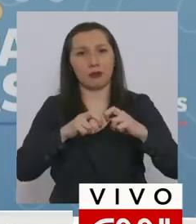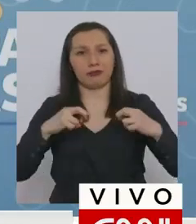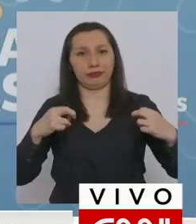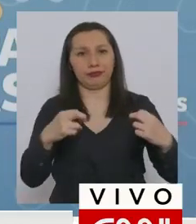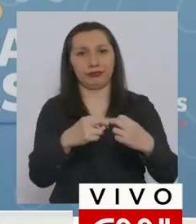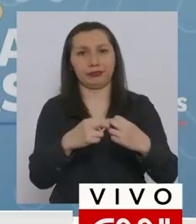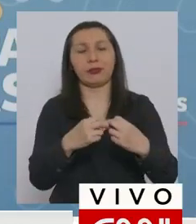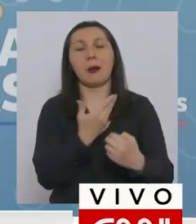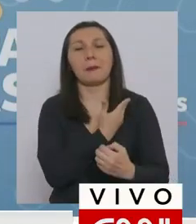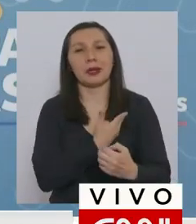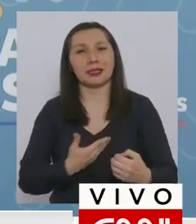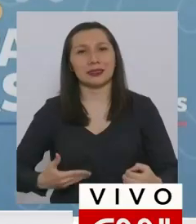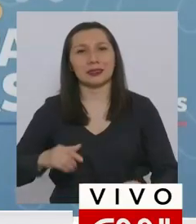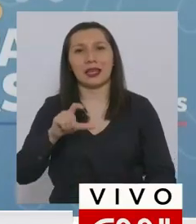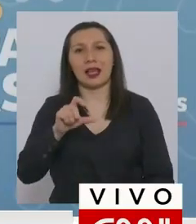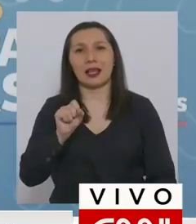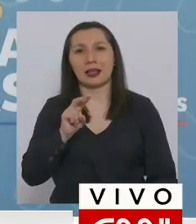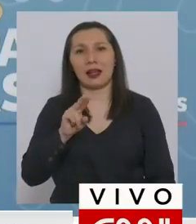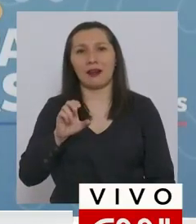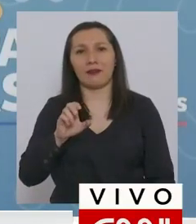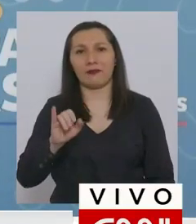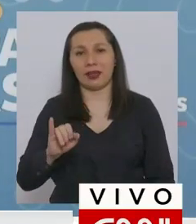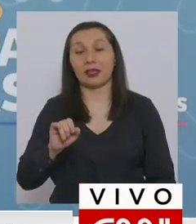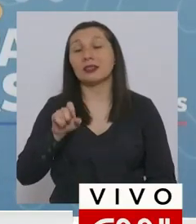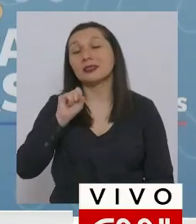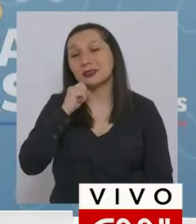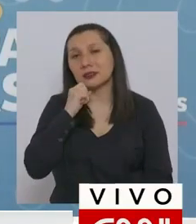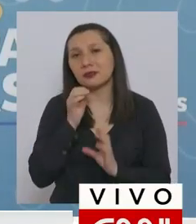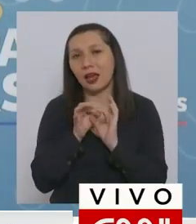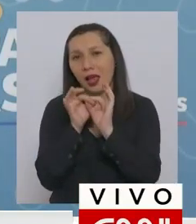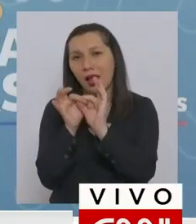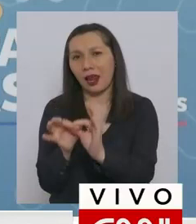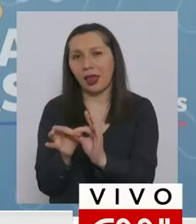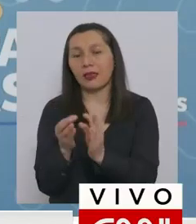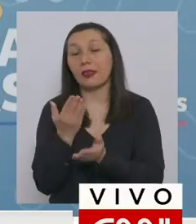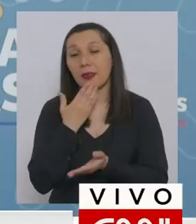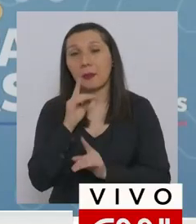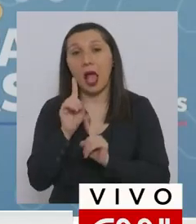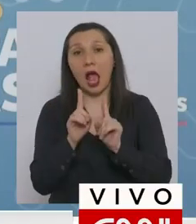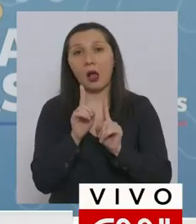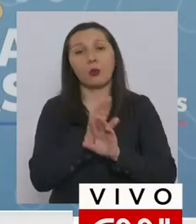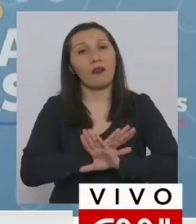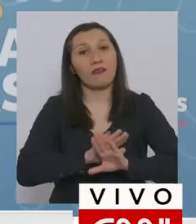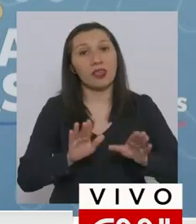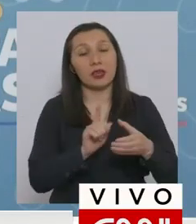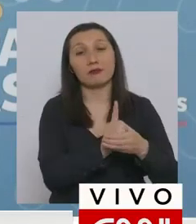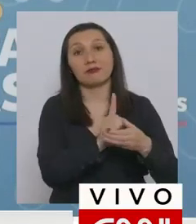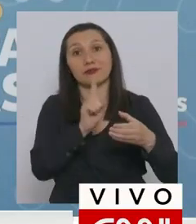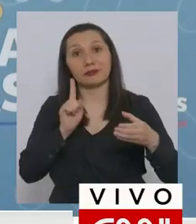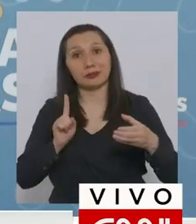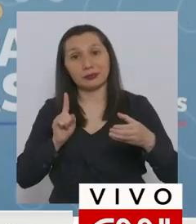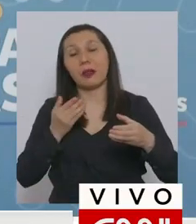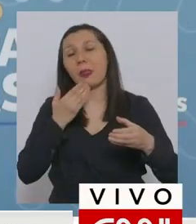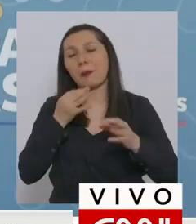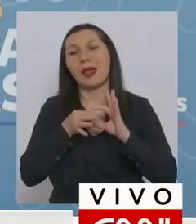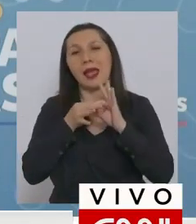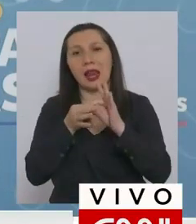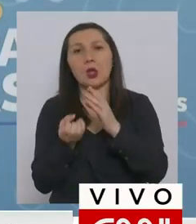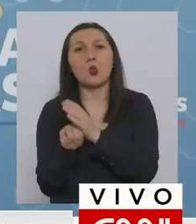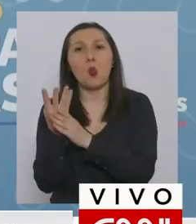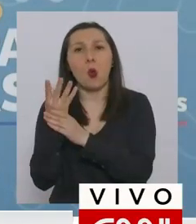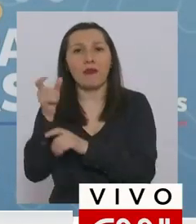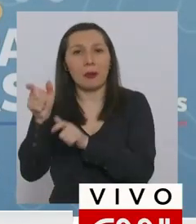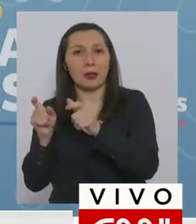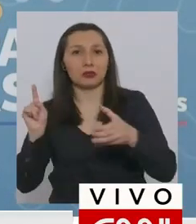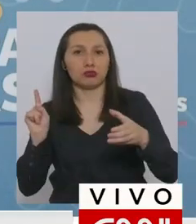está, sabemos el proceso de vacunación, no requiere una gran logística desde el punto de vista de refrigeración, pero para poder